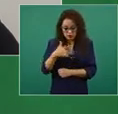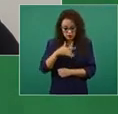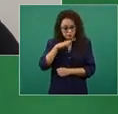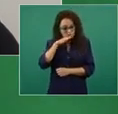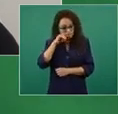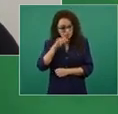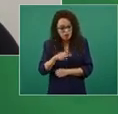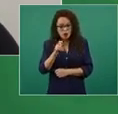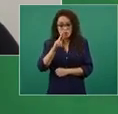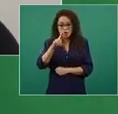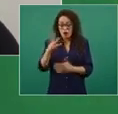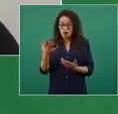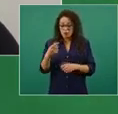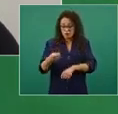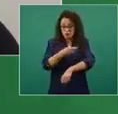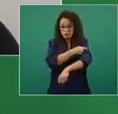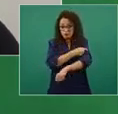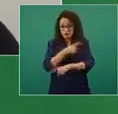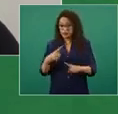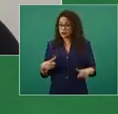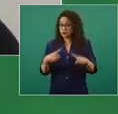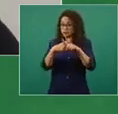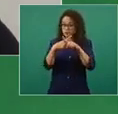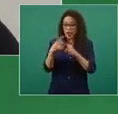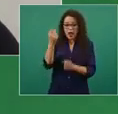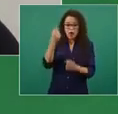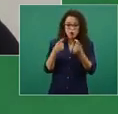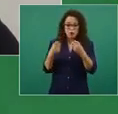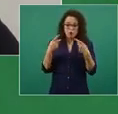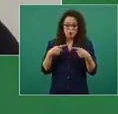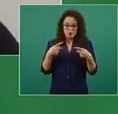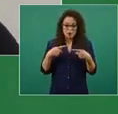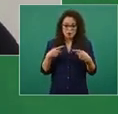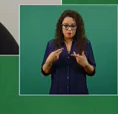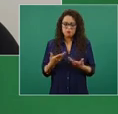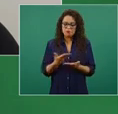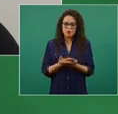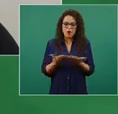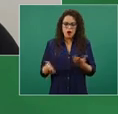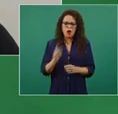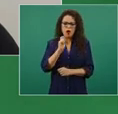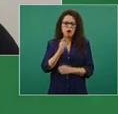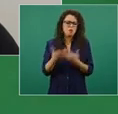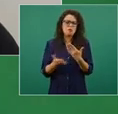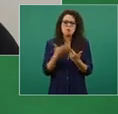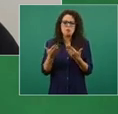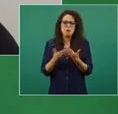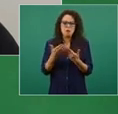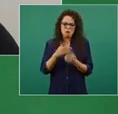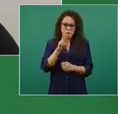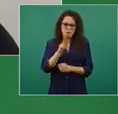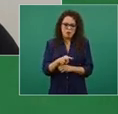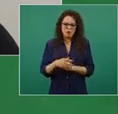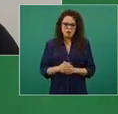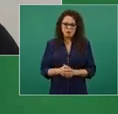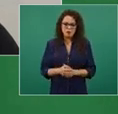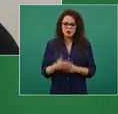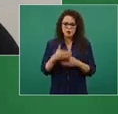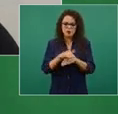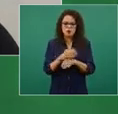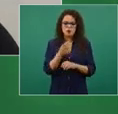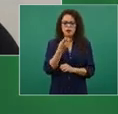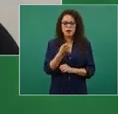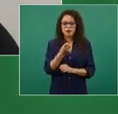podrían presentarse en algunas personas, como ha ocurrido hasta el momento en muy pocas personas en relación a estos